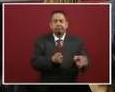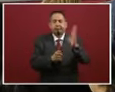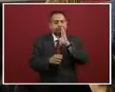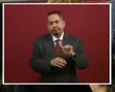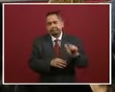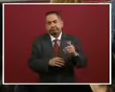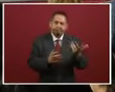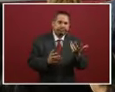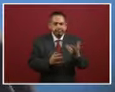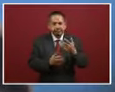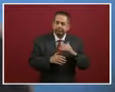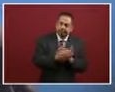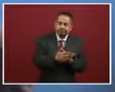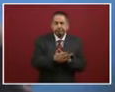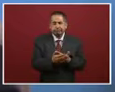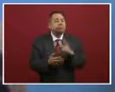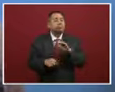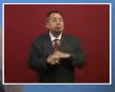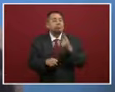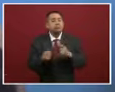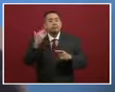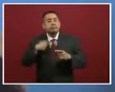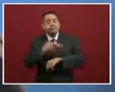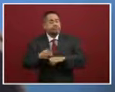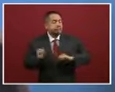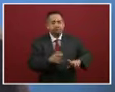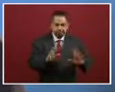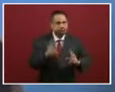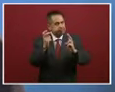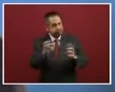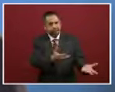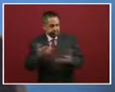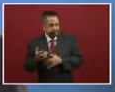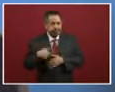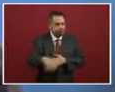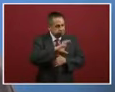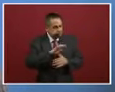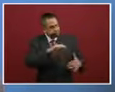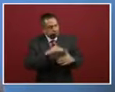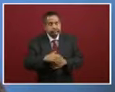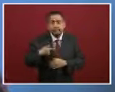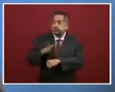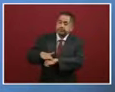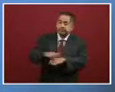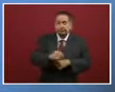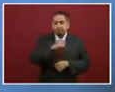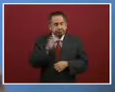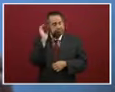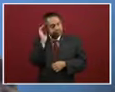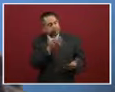situaciones que terminan las adicciones, ¿no? Pero eso tiene que ver con el abandono y la falta de políticas públicas. Entonces, la idea en este primer llamado a la acción a la sociedad es escuchemos